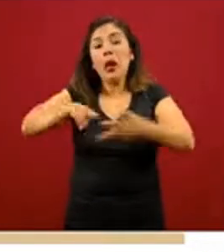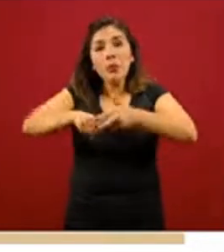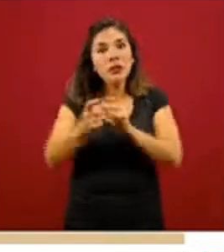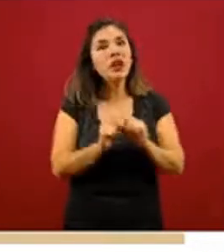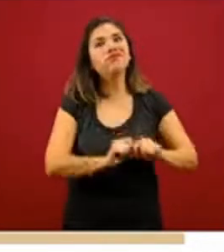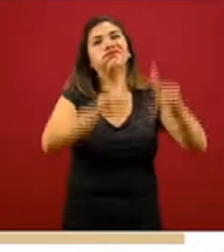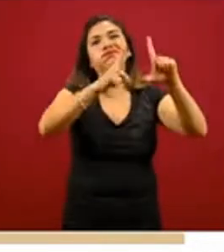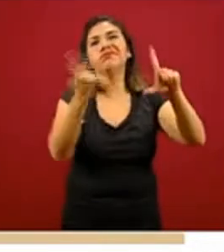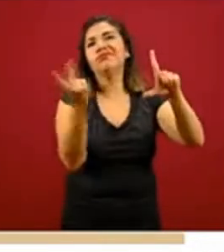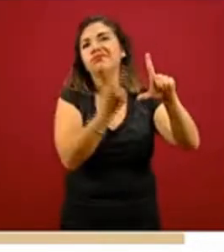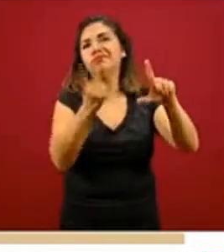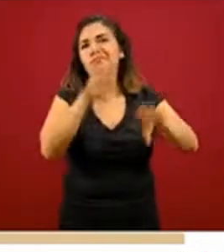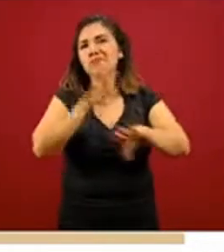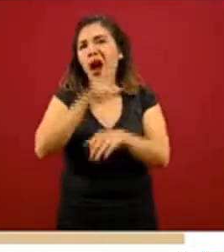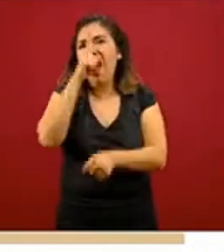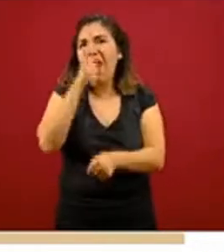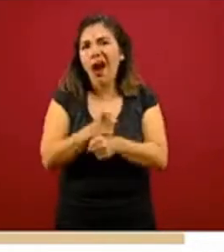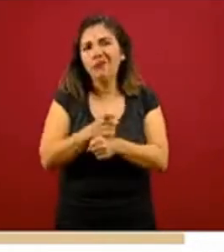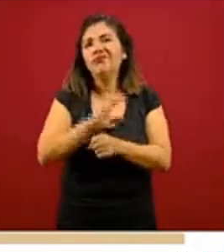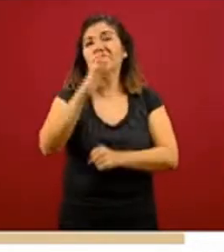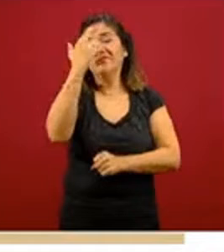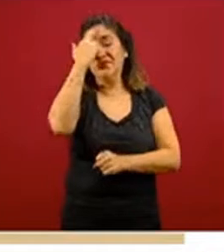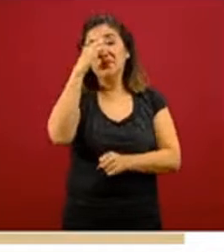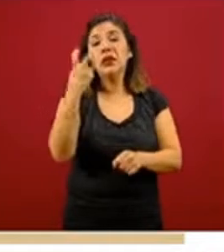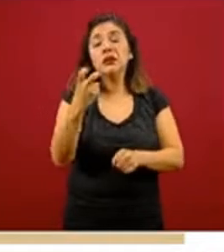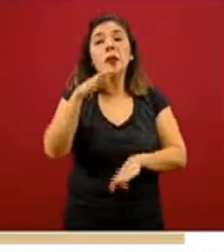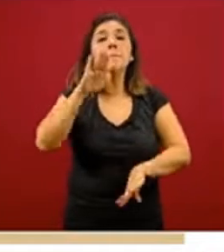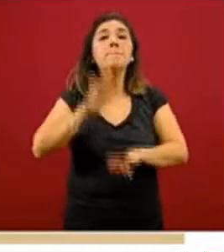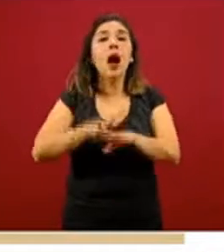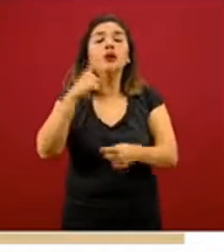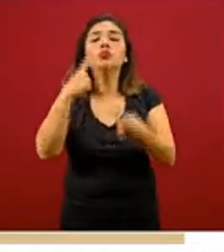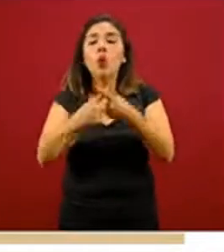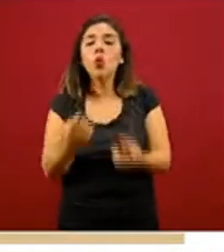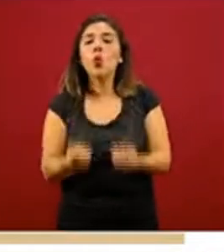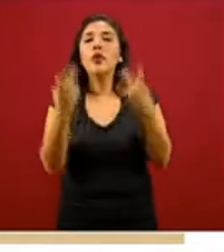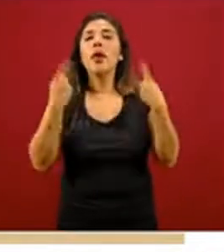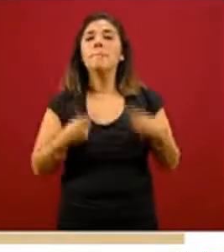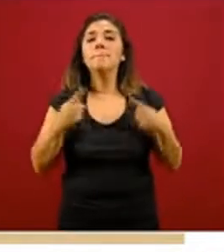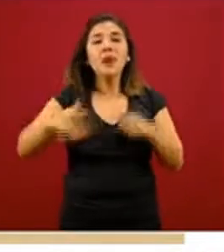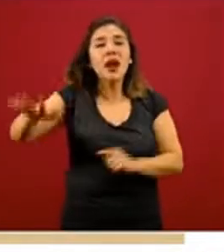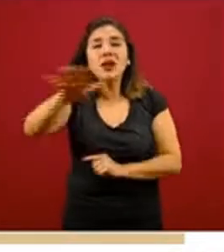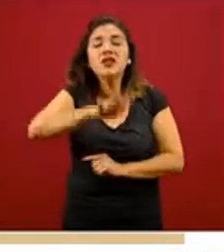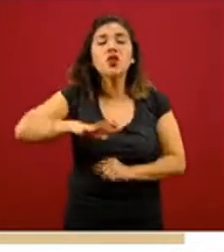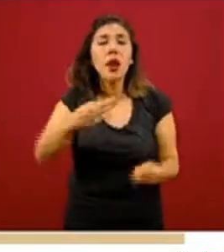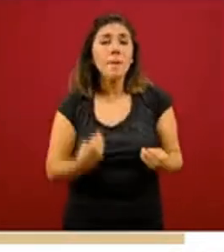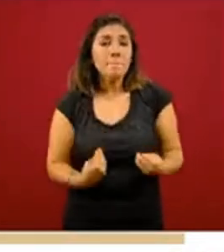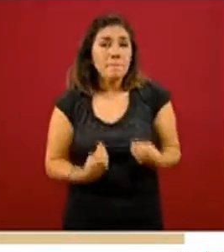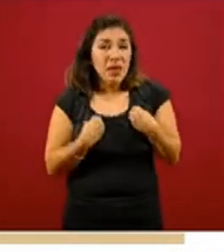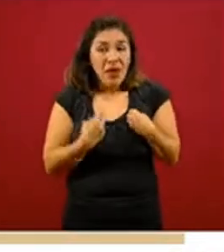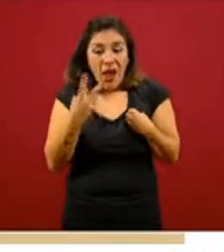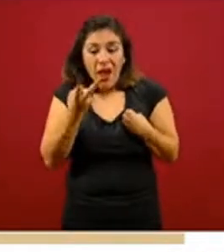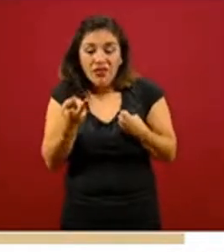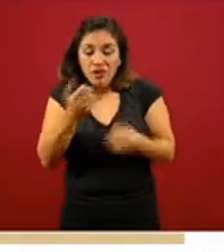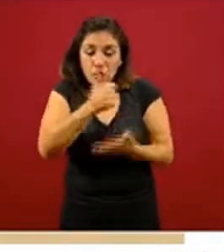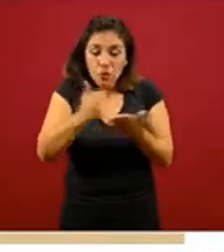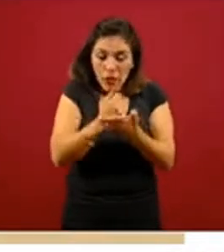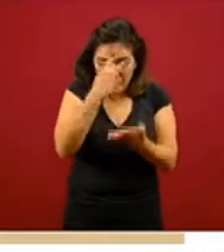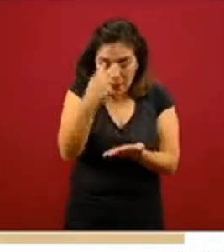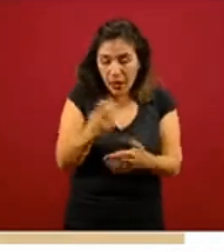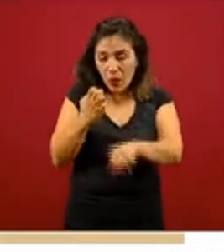epidemia. Recordemos también que la base poblacional, o sea, en este caso tener una gran cantidad de habitantes en